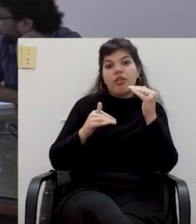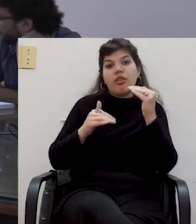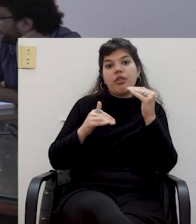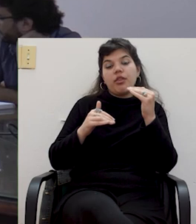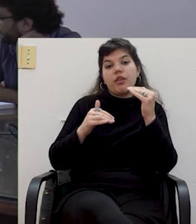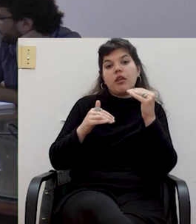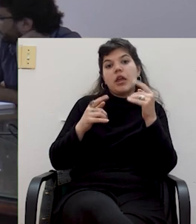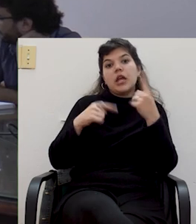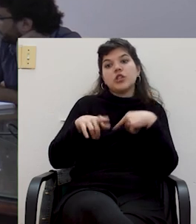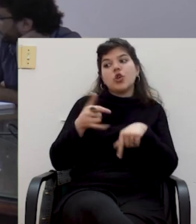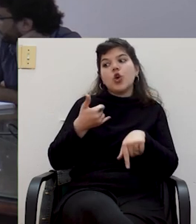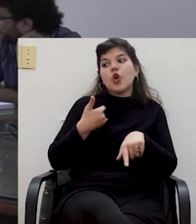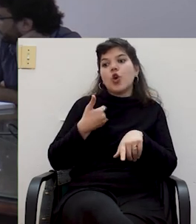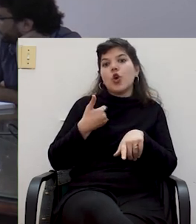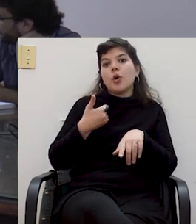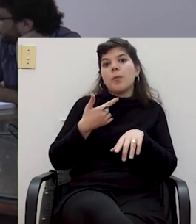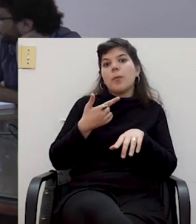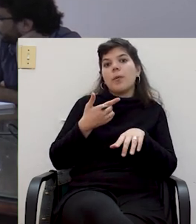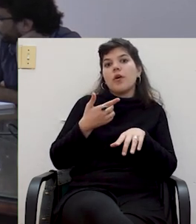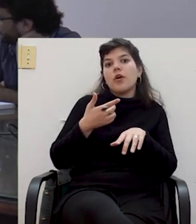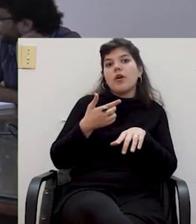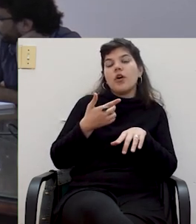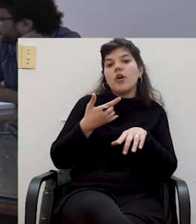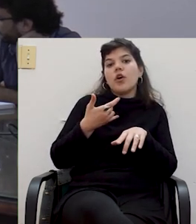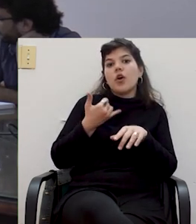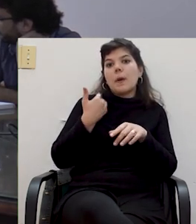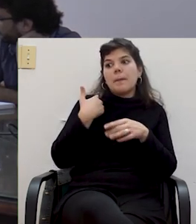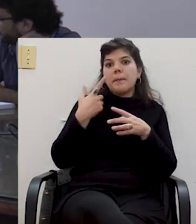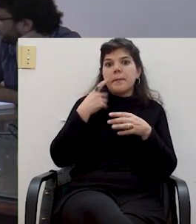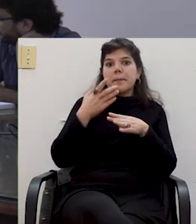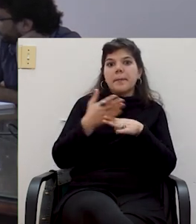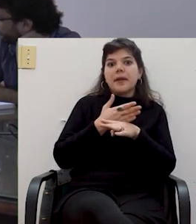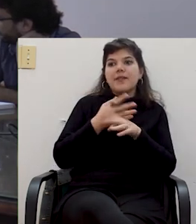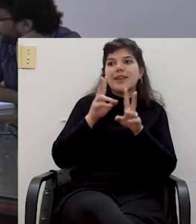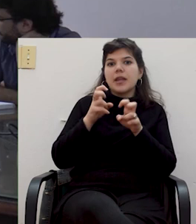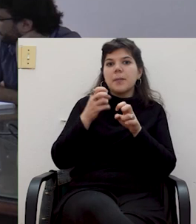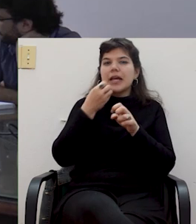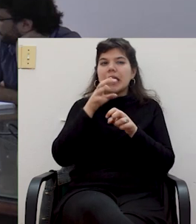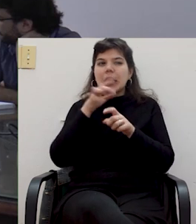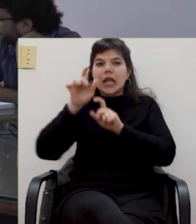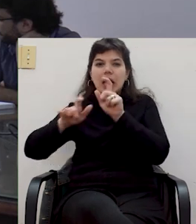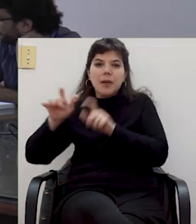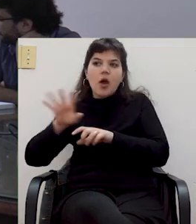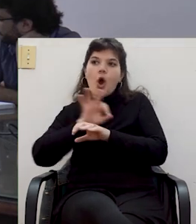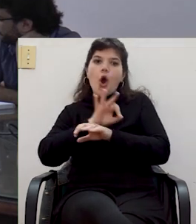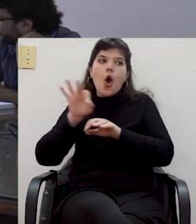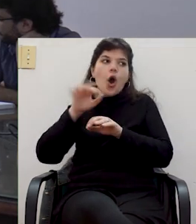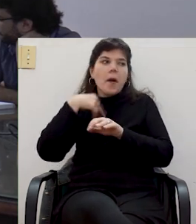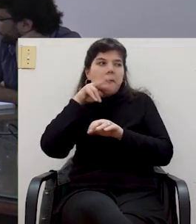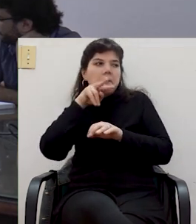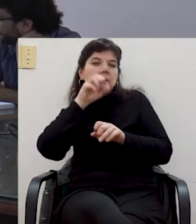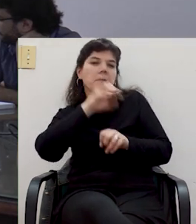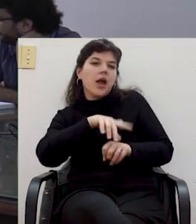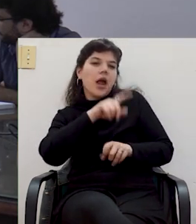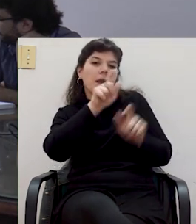Entonces, ¿cómo evitar los sesgos o cómo evitar los estereotipos o las etiquetas? Tiene que